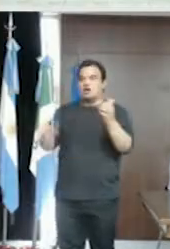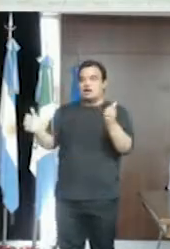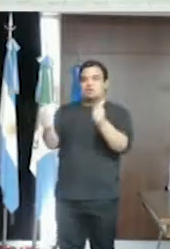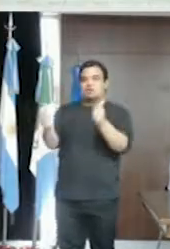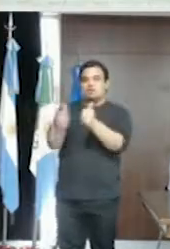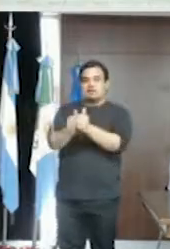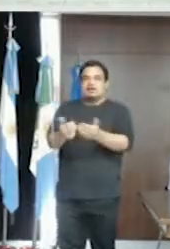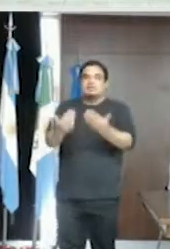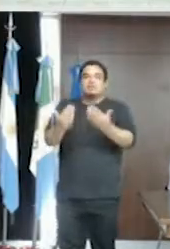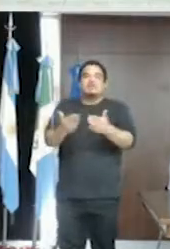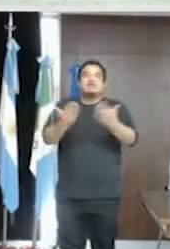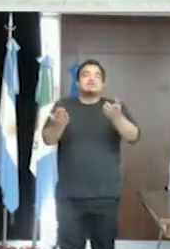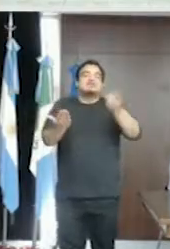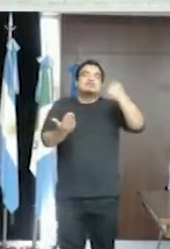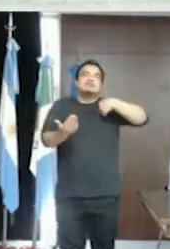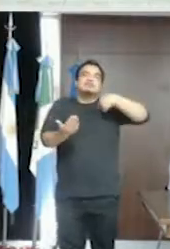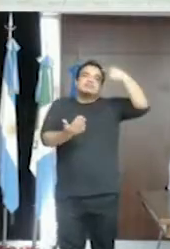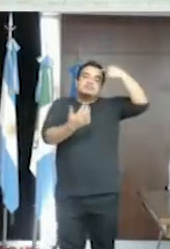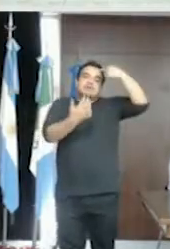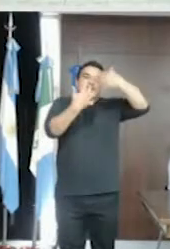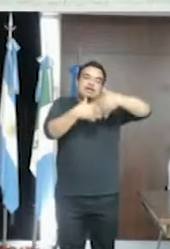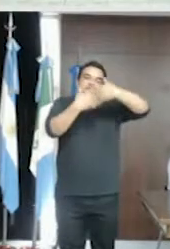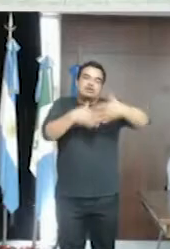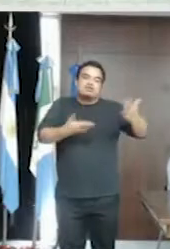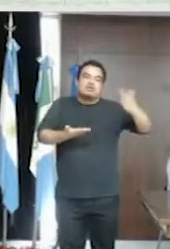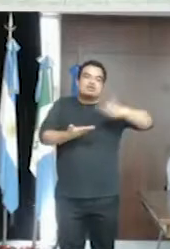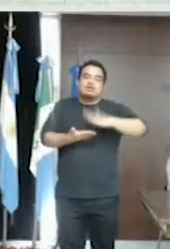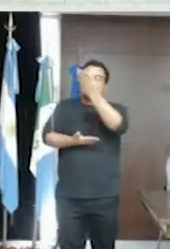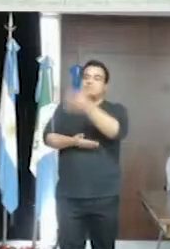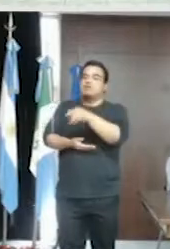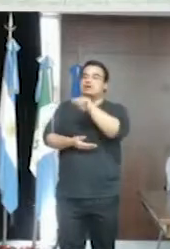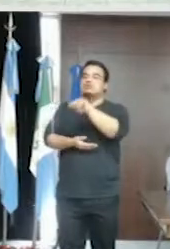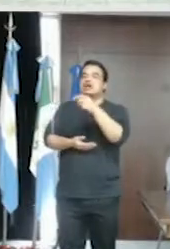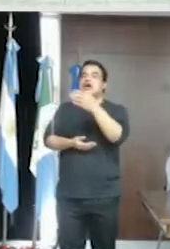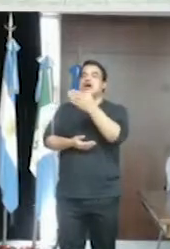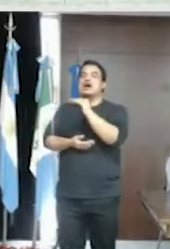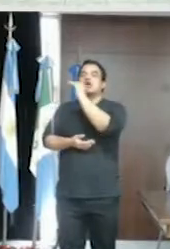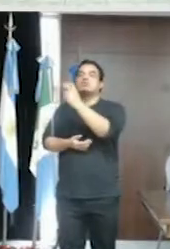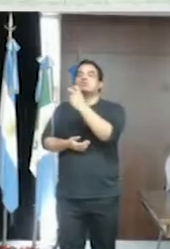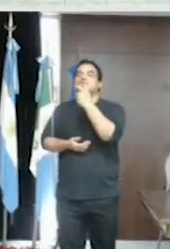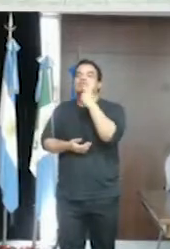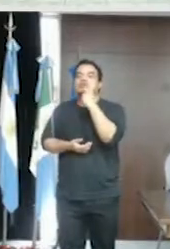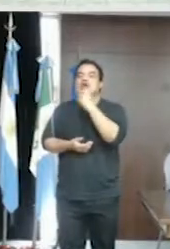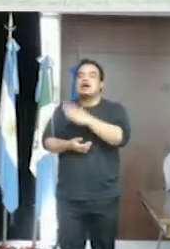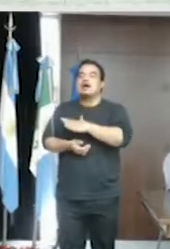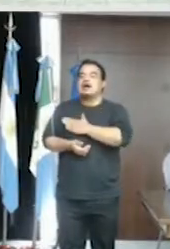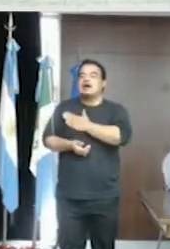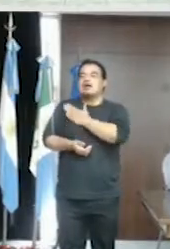la tercera edad, de el viejo, ese viejo amoroso, porque la verdad que los recuerdos que me trae son